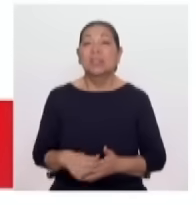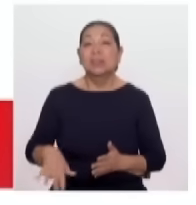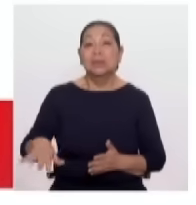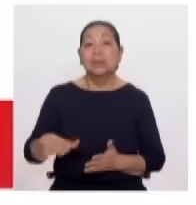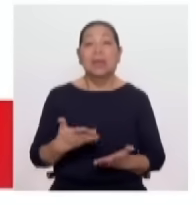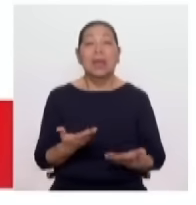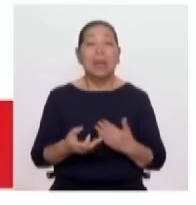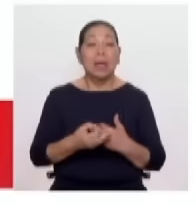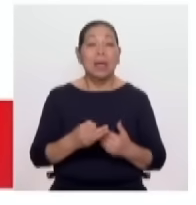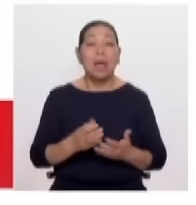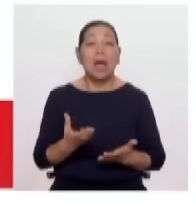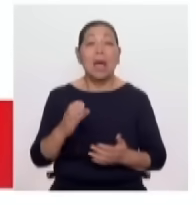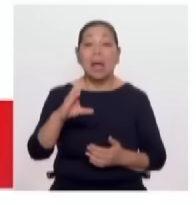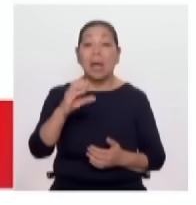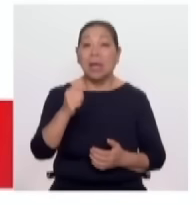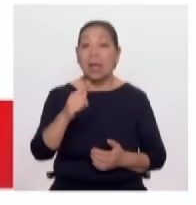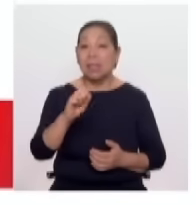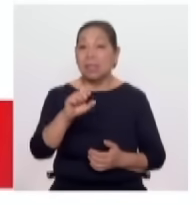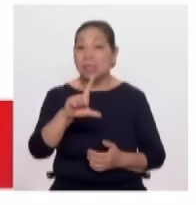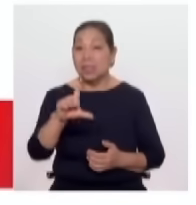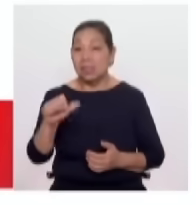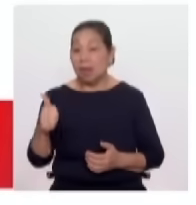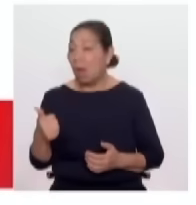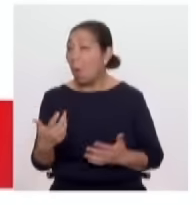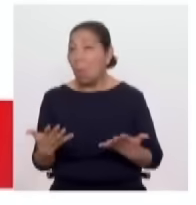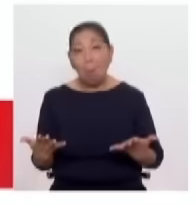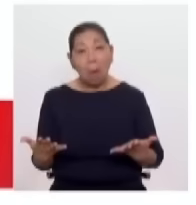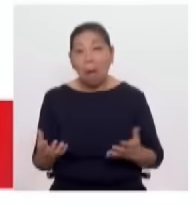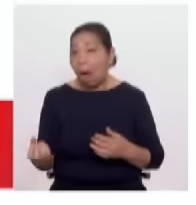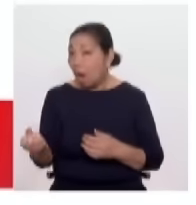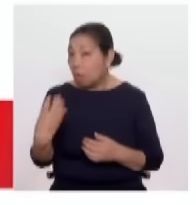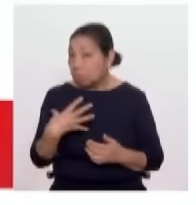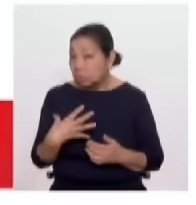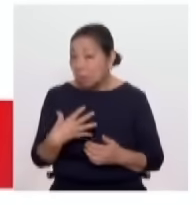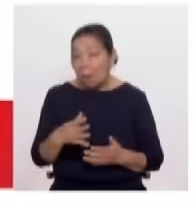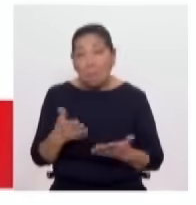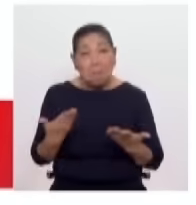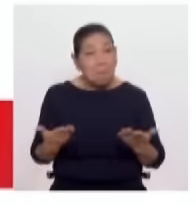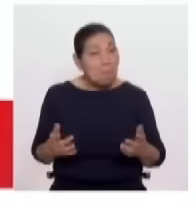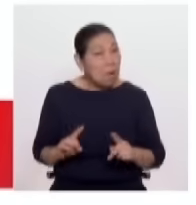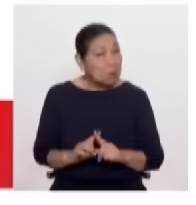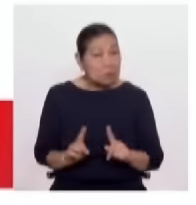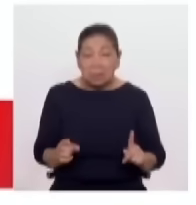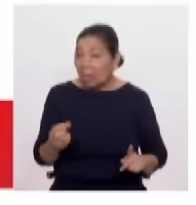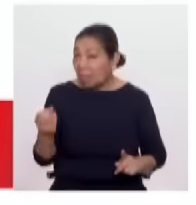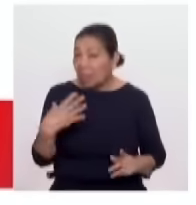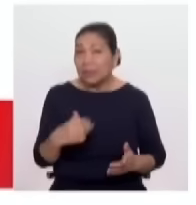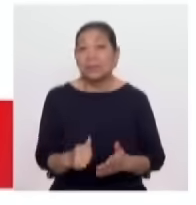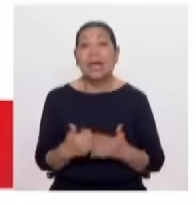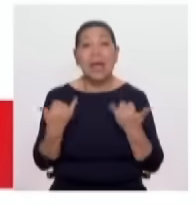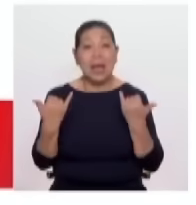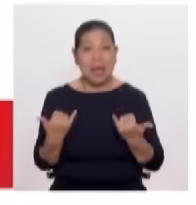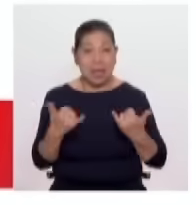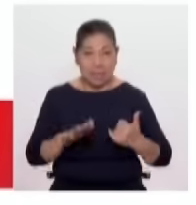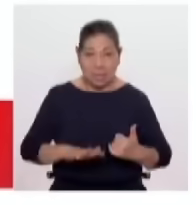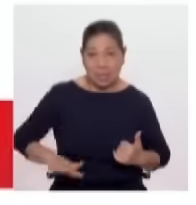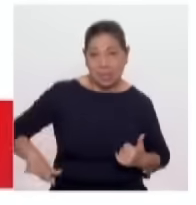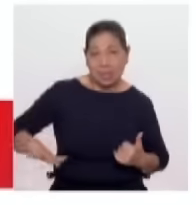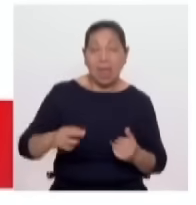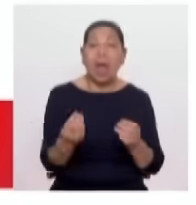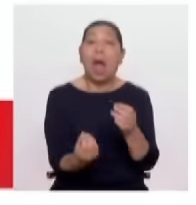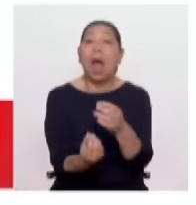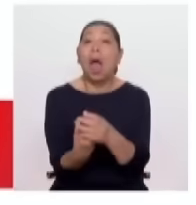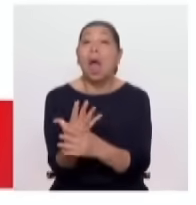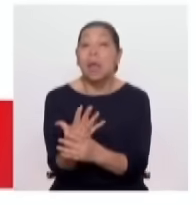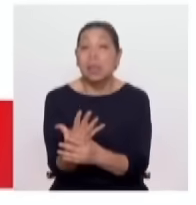la provincia de Castilla. Hasta el momento no hay un reporte de daño. Sin embargo, también indicarles que aquí en la ciudad de